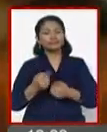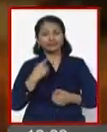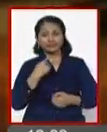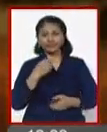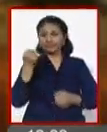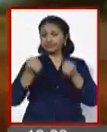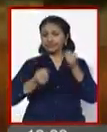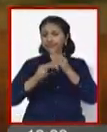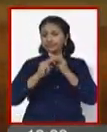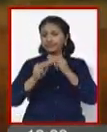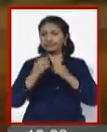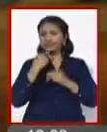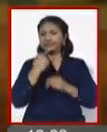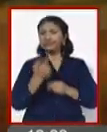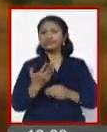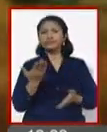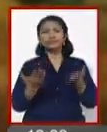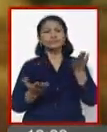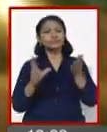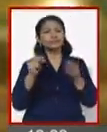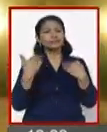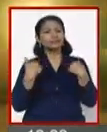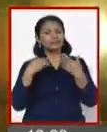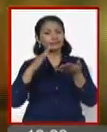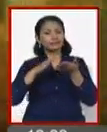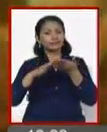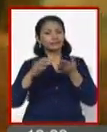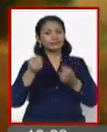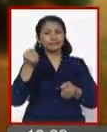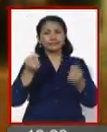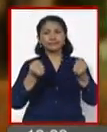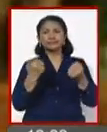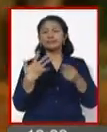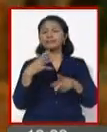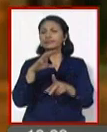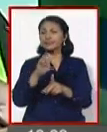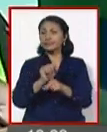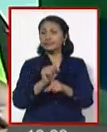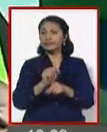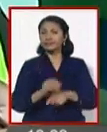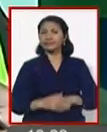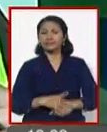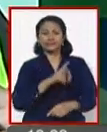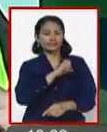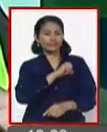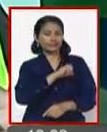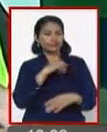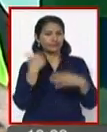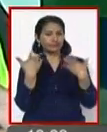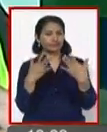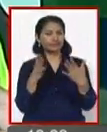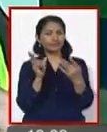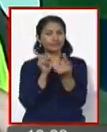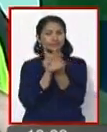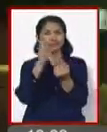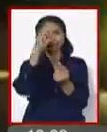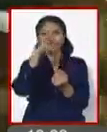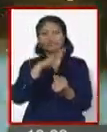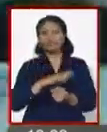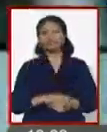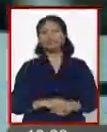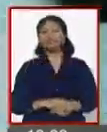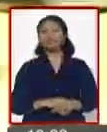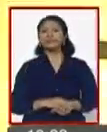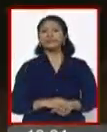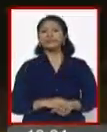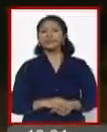El conductor del micro, quien aparentemente no tiene licencia de conducir, se encuentra prendido. Ya la policía ha intervenido, se ha procedido a